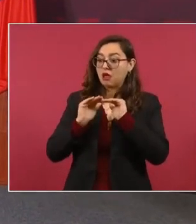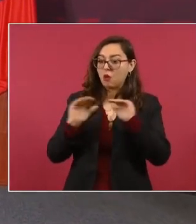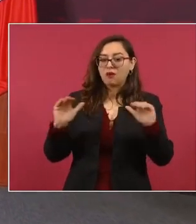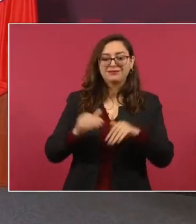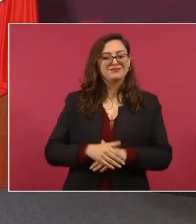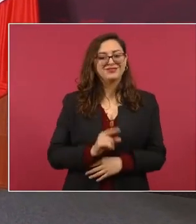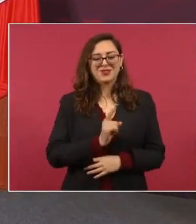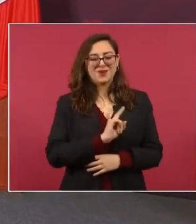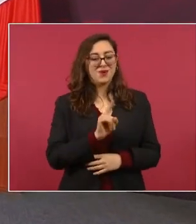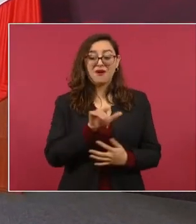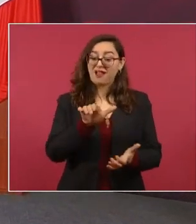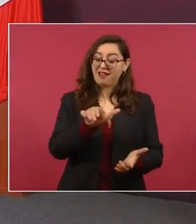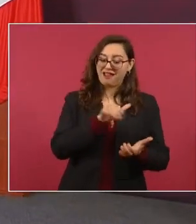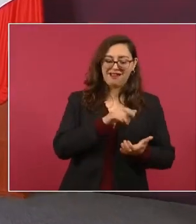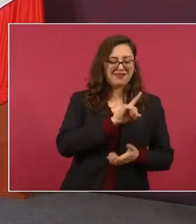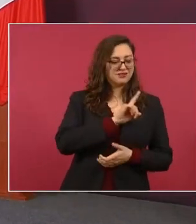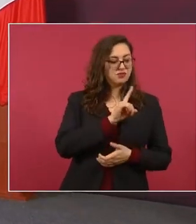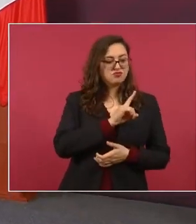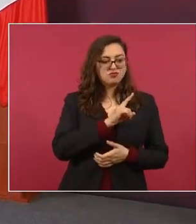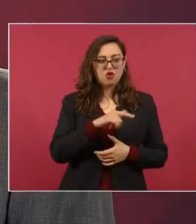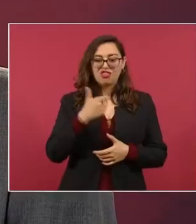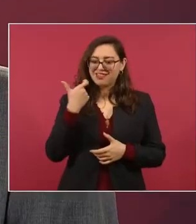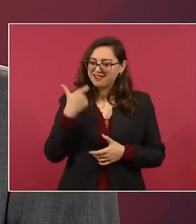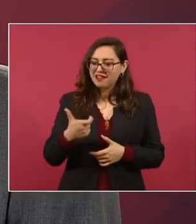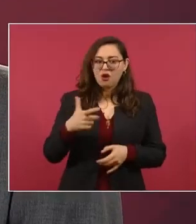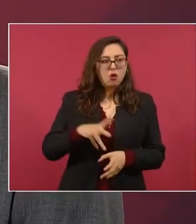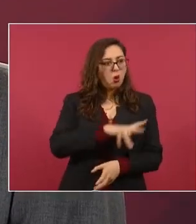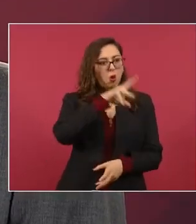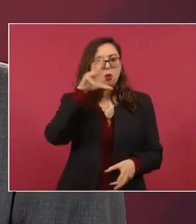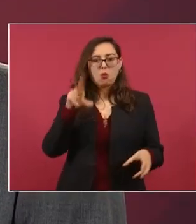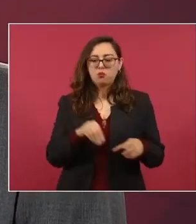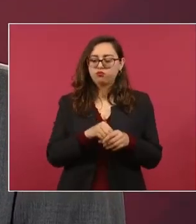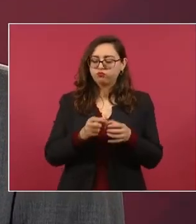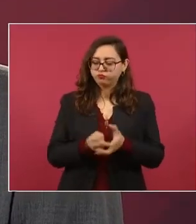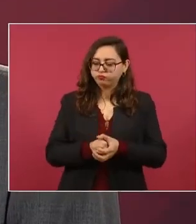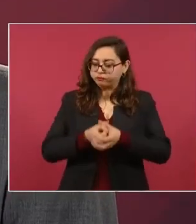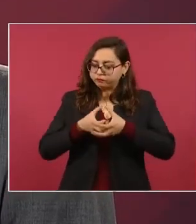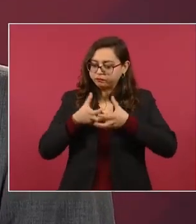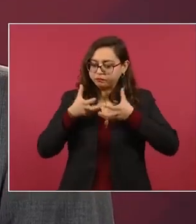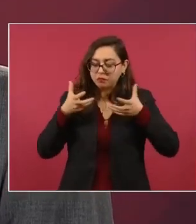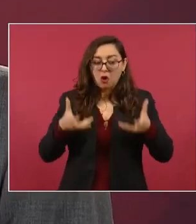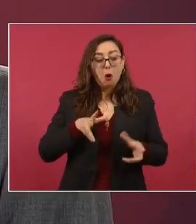lo más importante es la justa distribución de la riqueza,